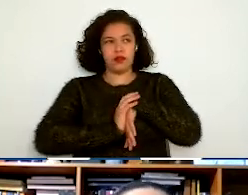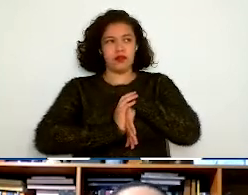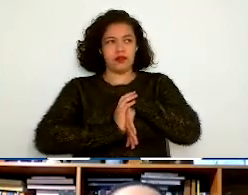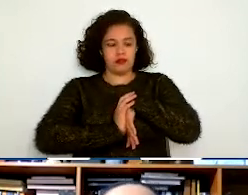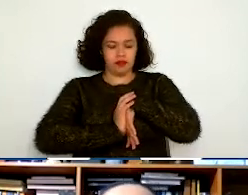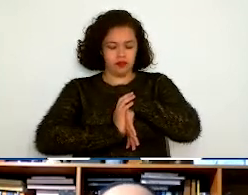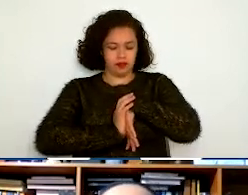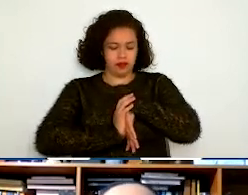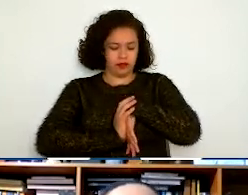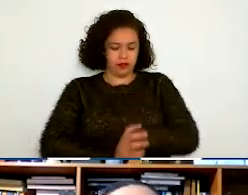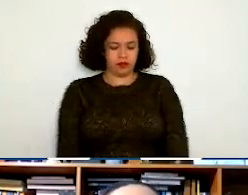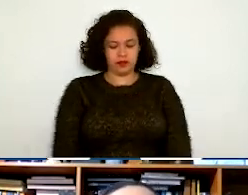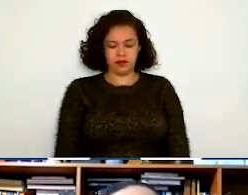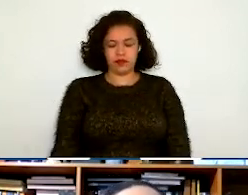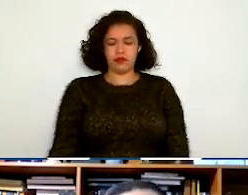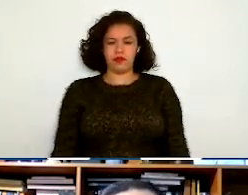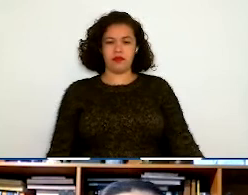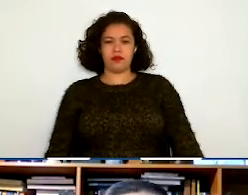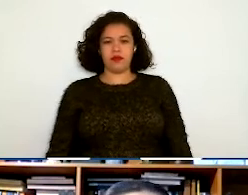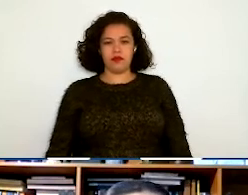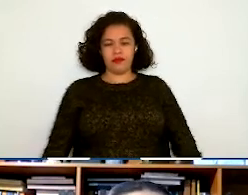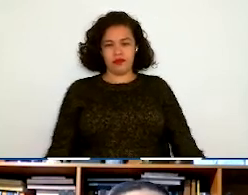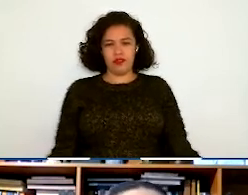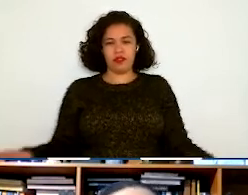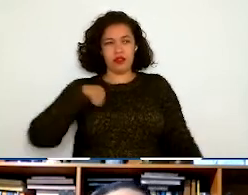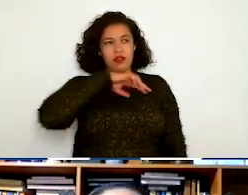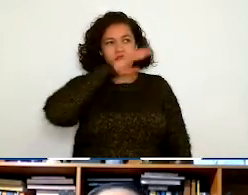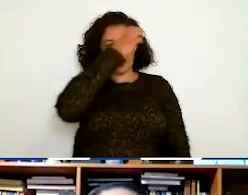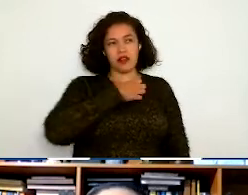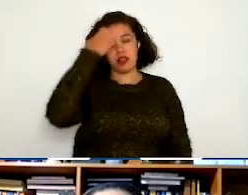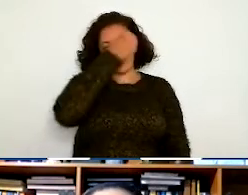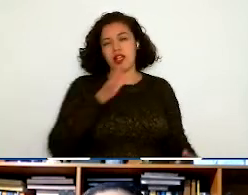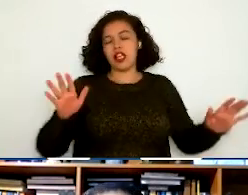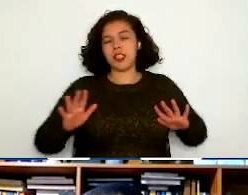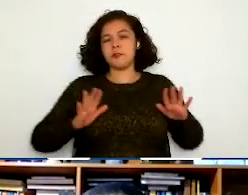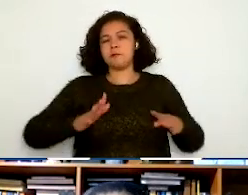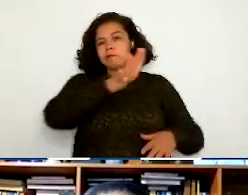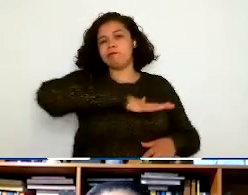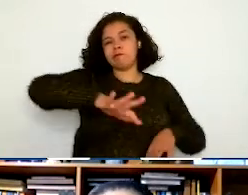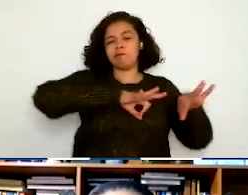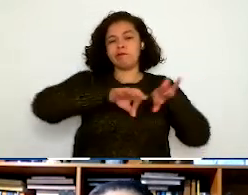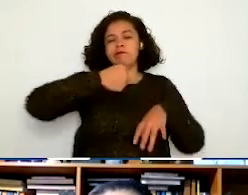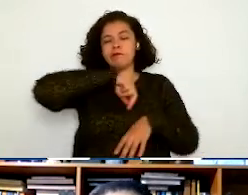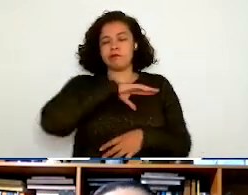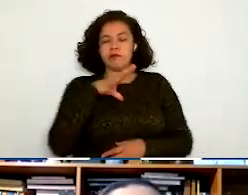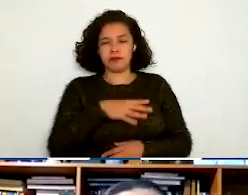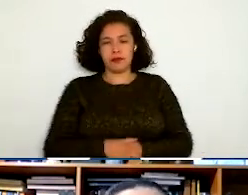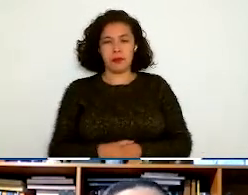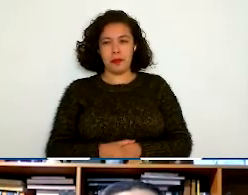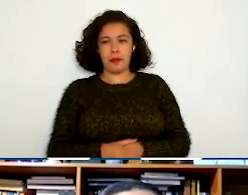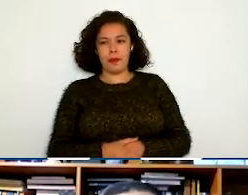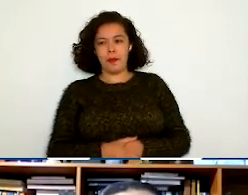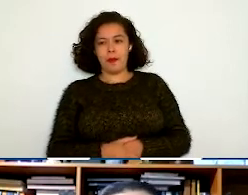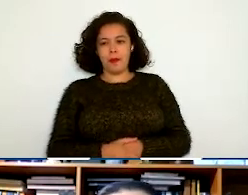nosotros tenemos que ir evaluando cuáles son esas condiciones de trabajo en las que estamos nosotros, ¿no? Para poder